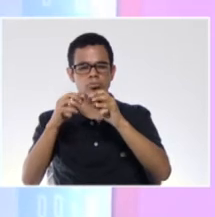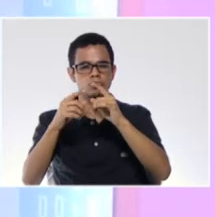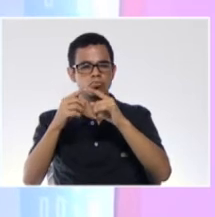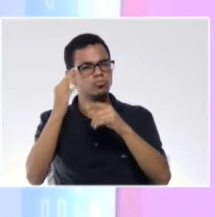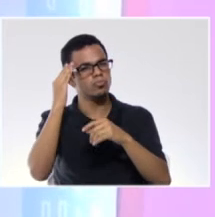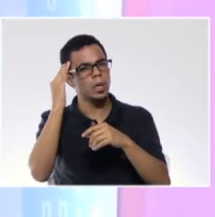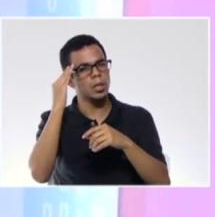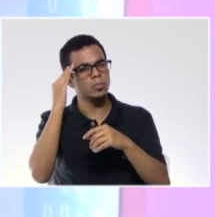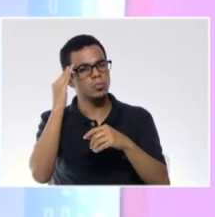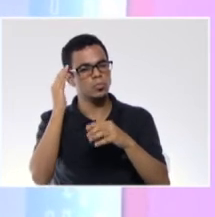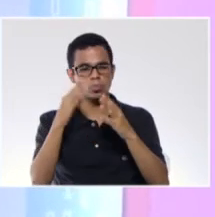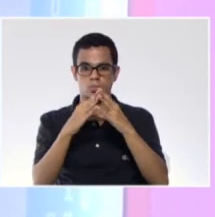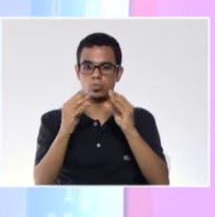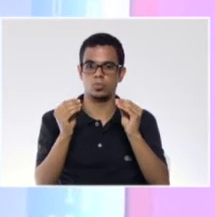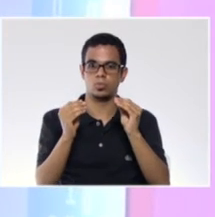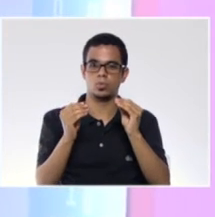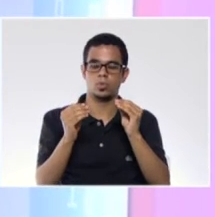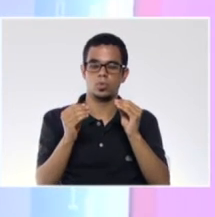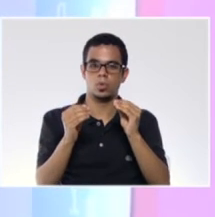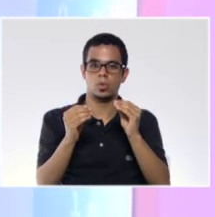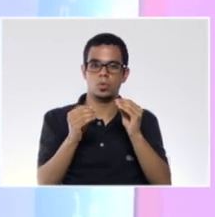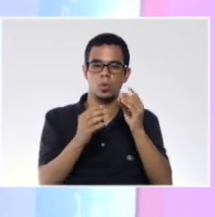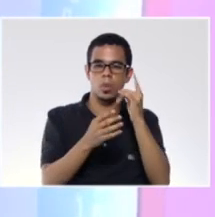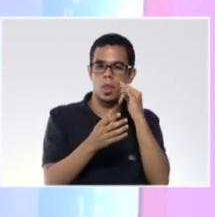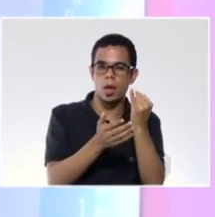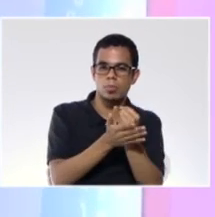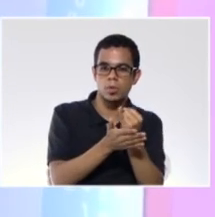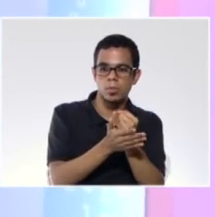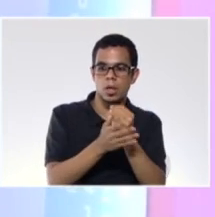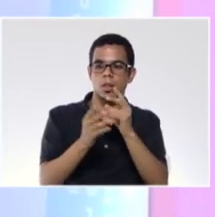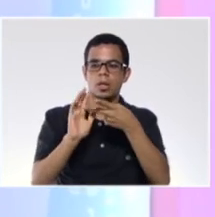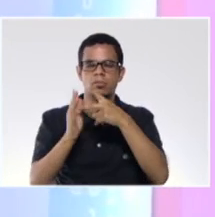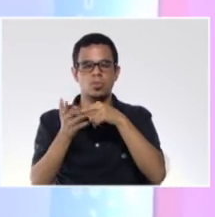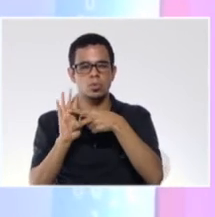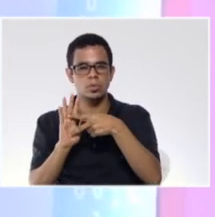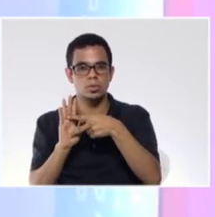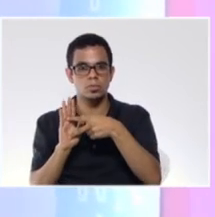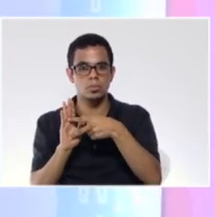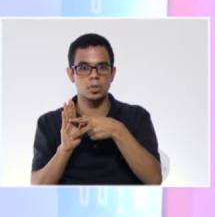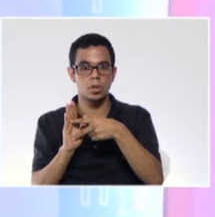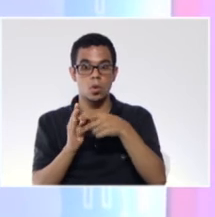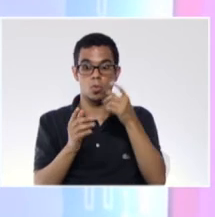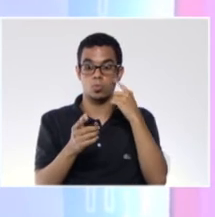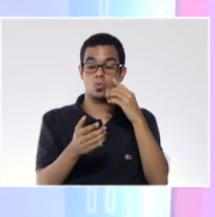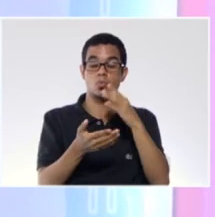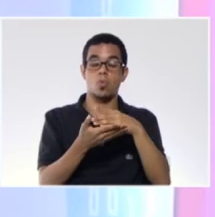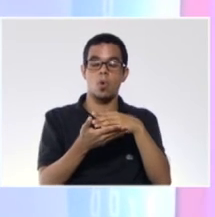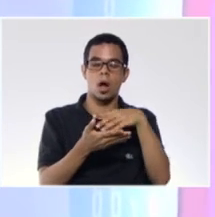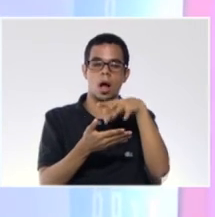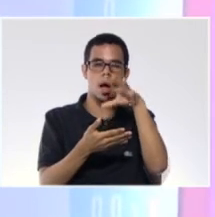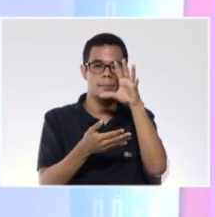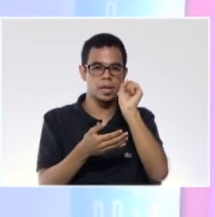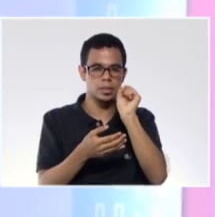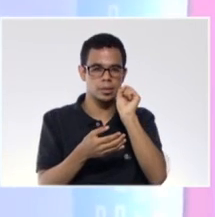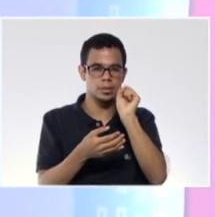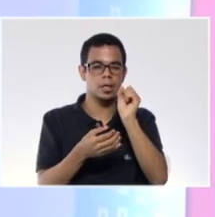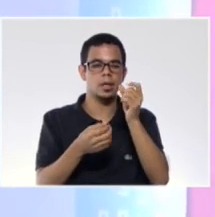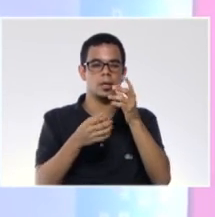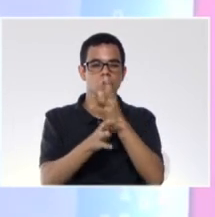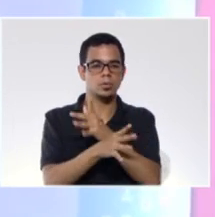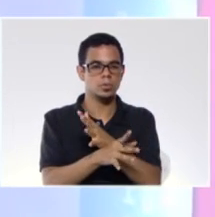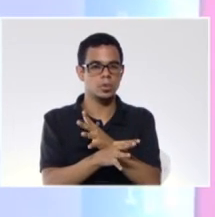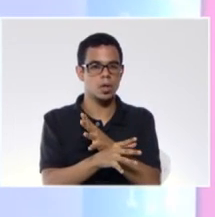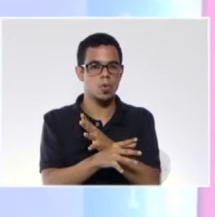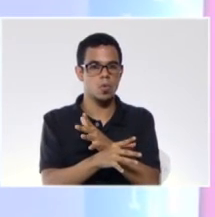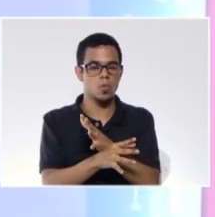aspecto experimental con el aspecto conceptual, permitiéndonos obtener un aprendizaje dinámico dentro de un